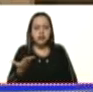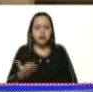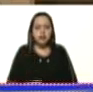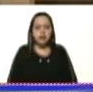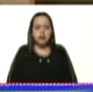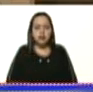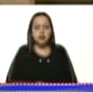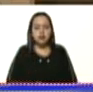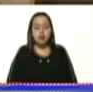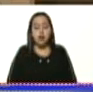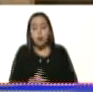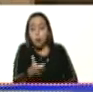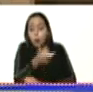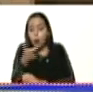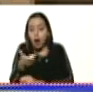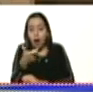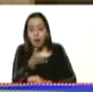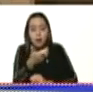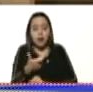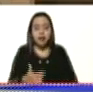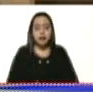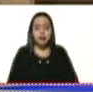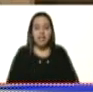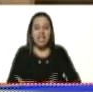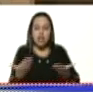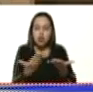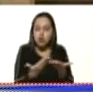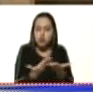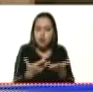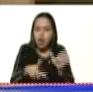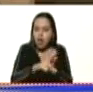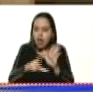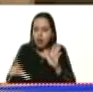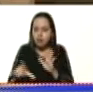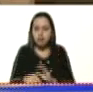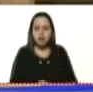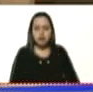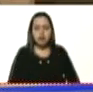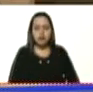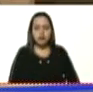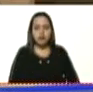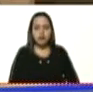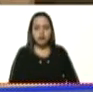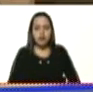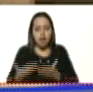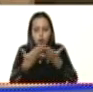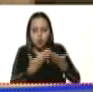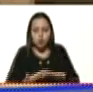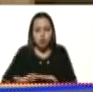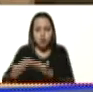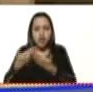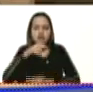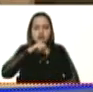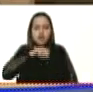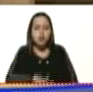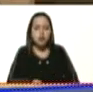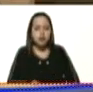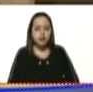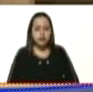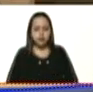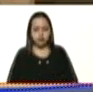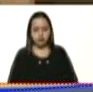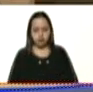inclinado al estudio de las leyes, al estudio de la historia,